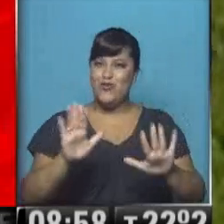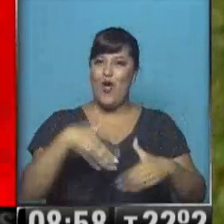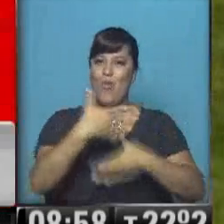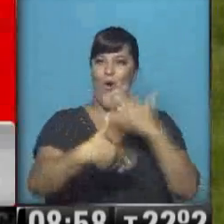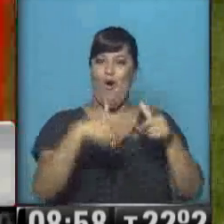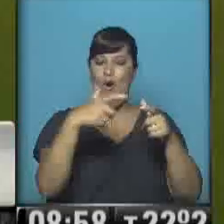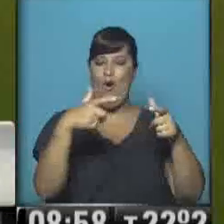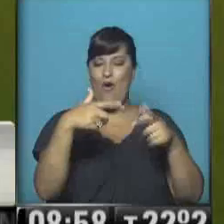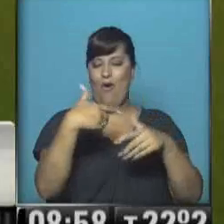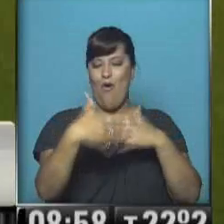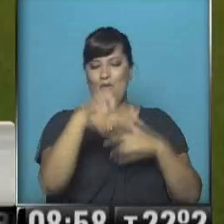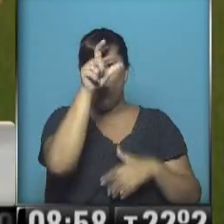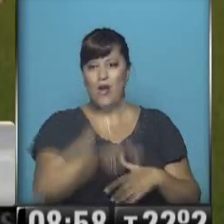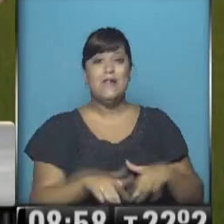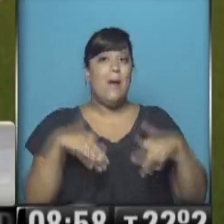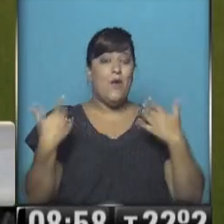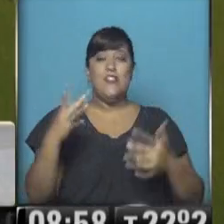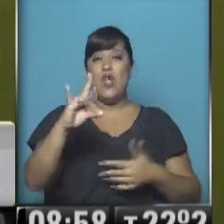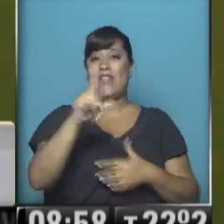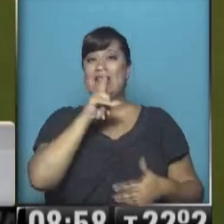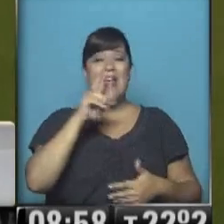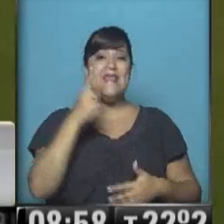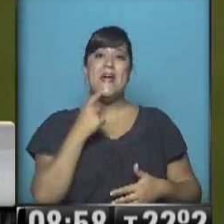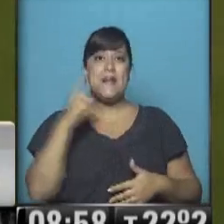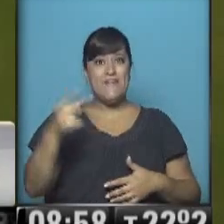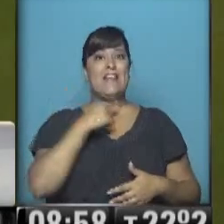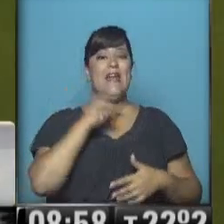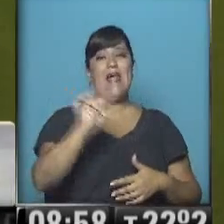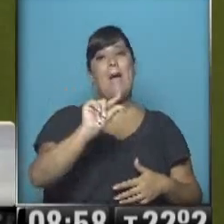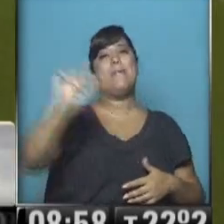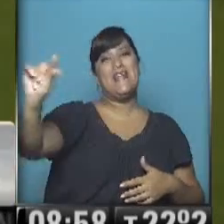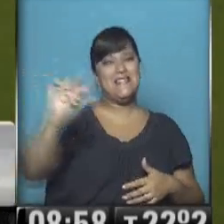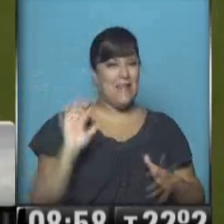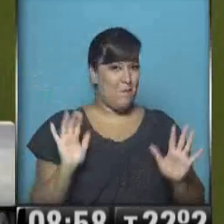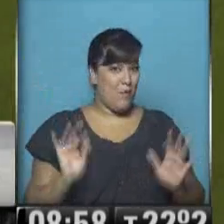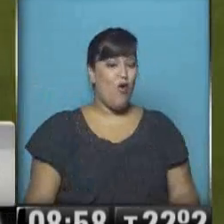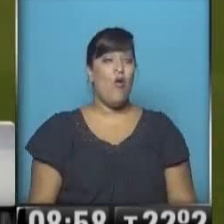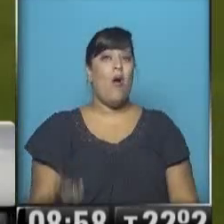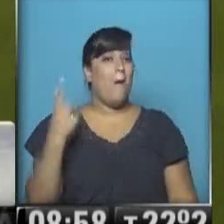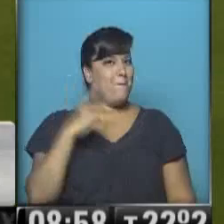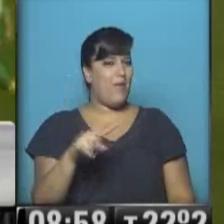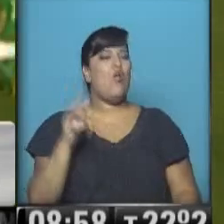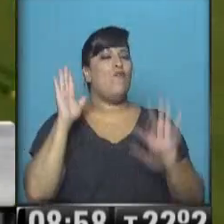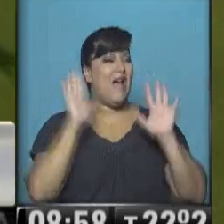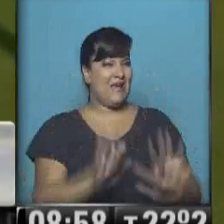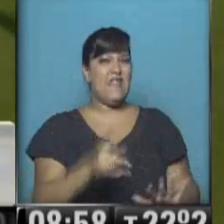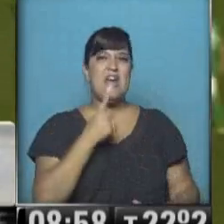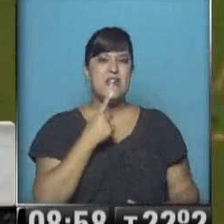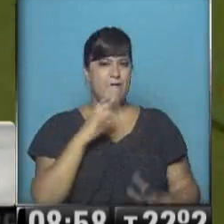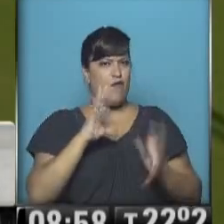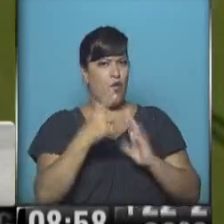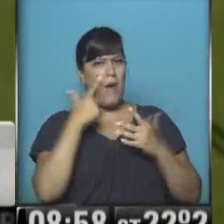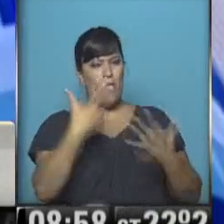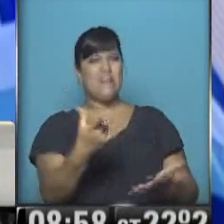futbolista. Por eso Marcelo Gallardo pensó en un momento en darlo a préstamo, que era una buena salida de momento, pero se va a quedar en el plantel. Está demostrando la calidad que tiene.